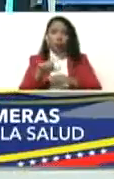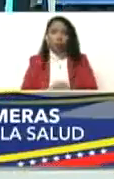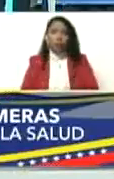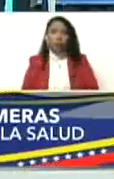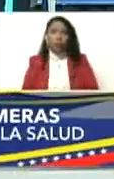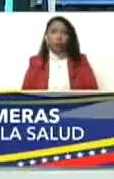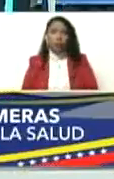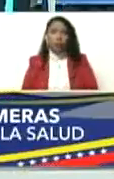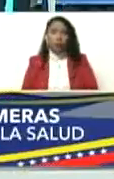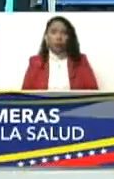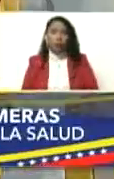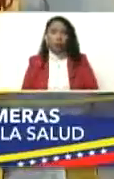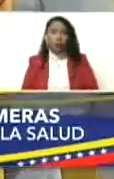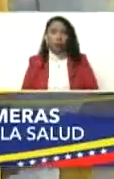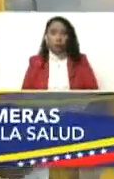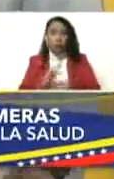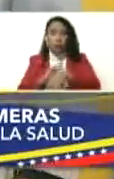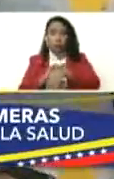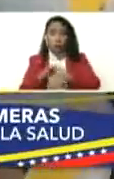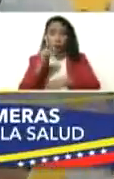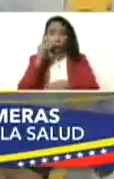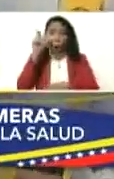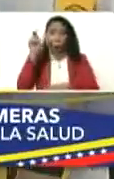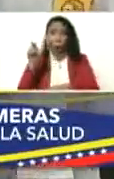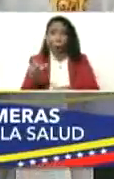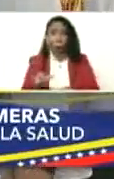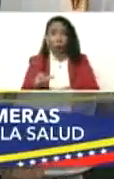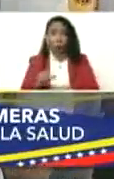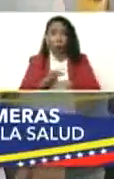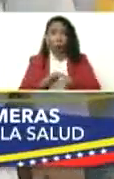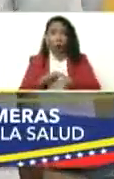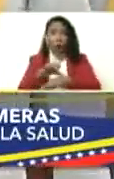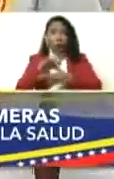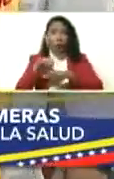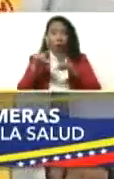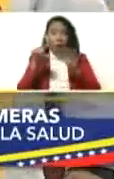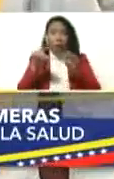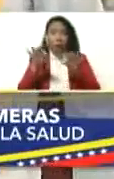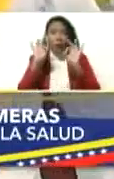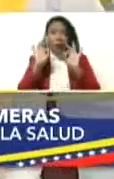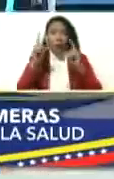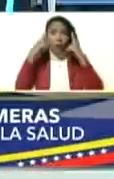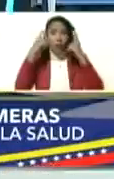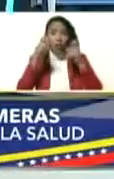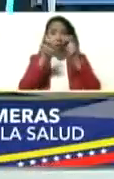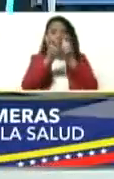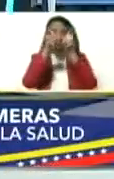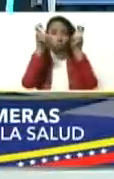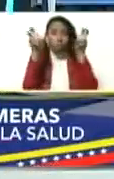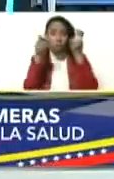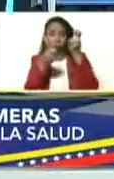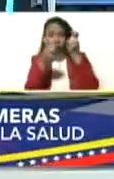Doctor Luis Javier Ortigosa Araujo, médico cirujano, especialidad ginecología y